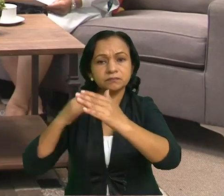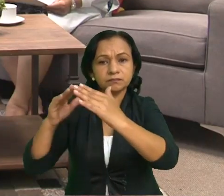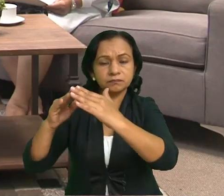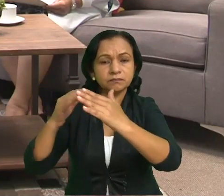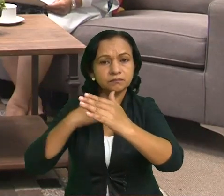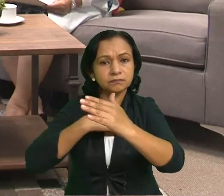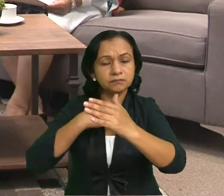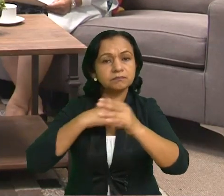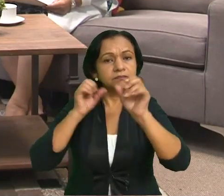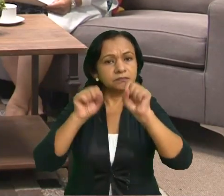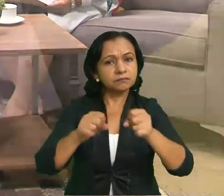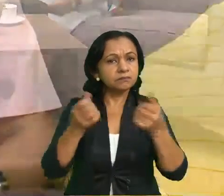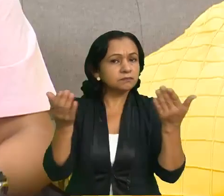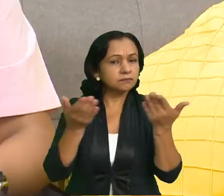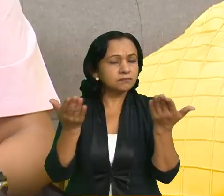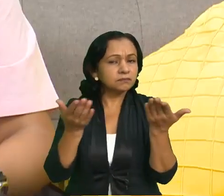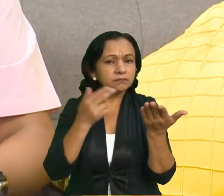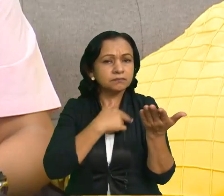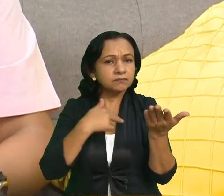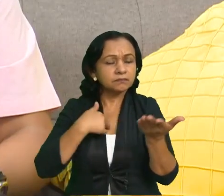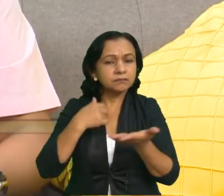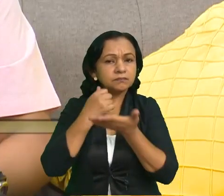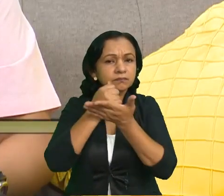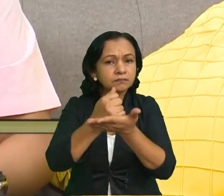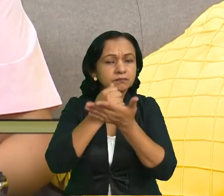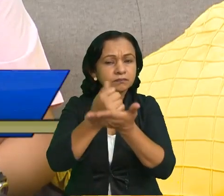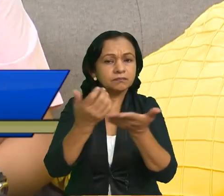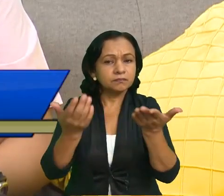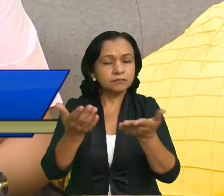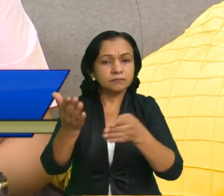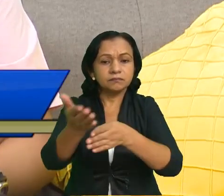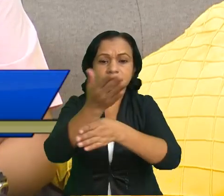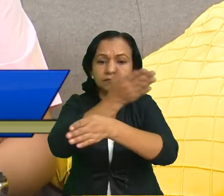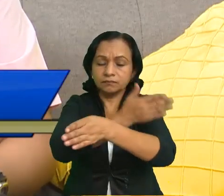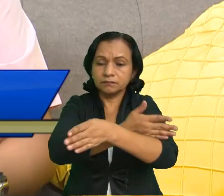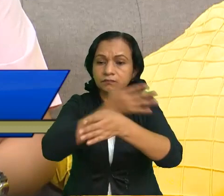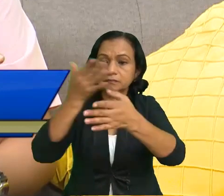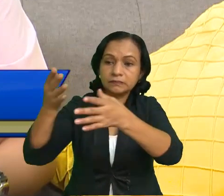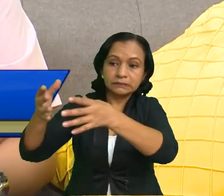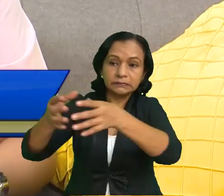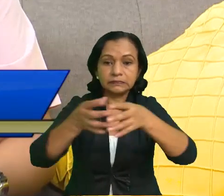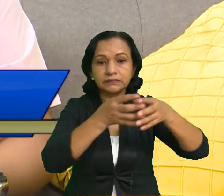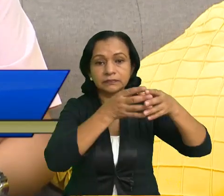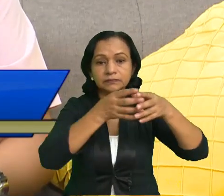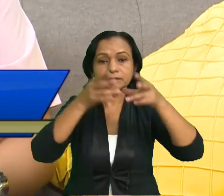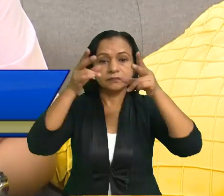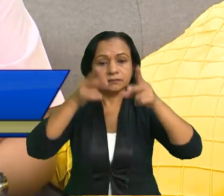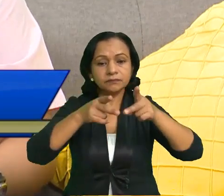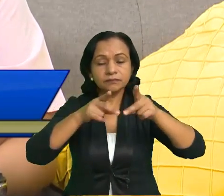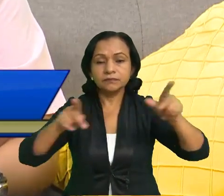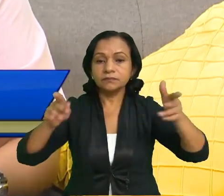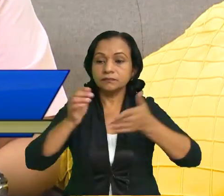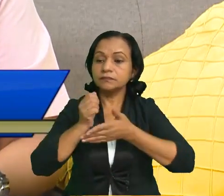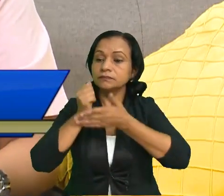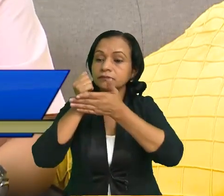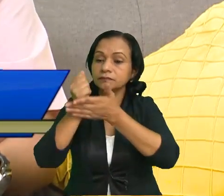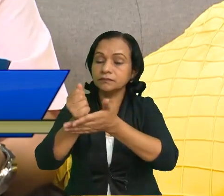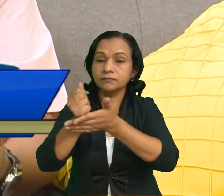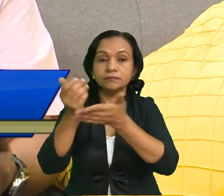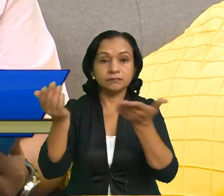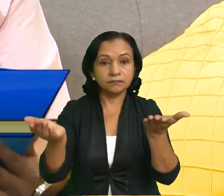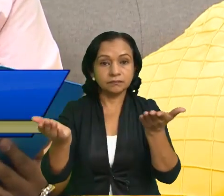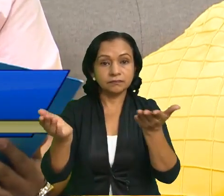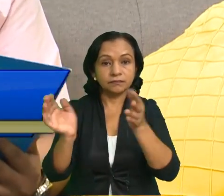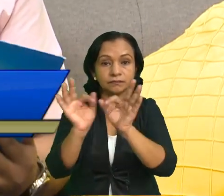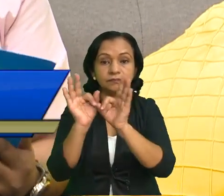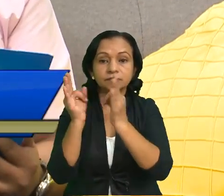habitación pues a sus zonas en las que habitaron y si fueron evacuadas y ya hay algún plan contingente de cara a este momento